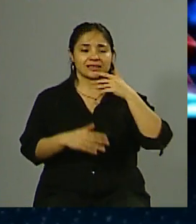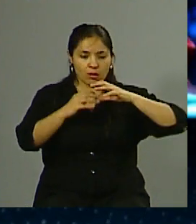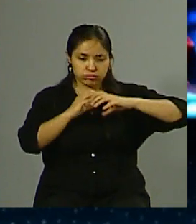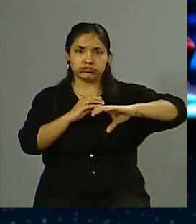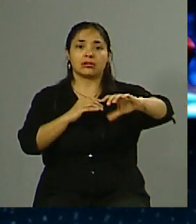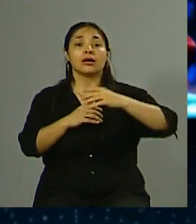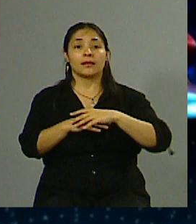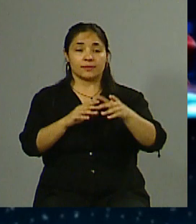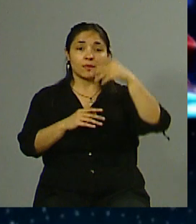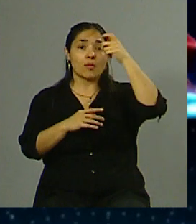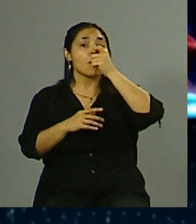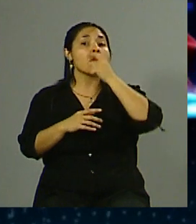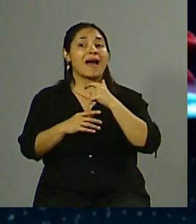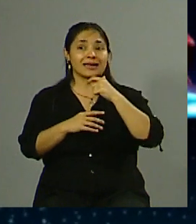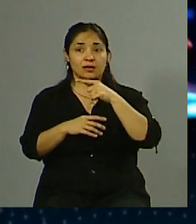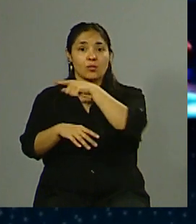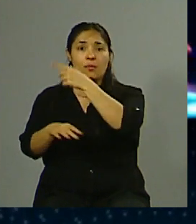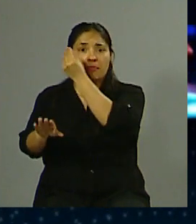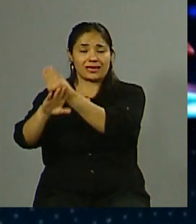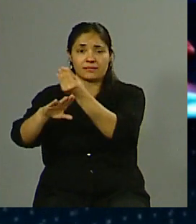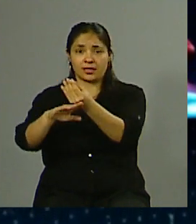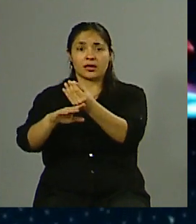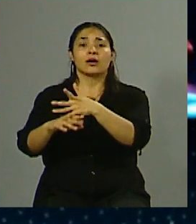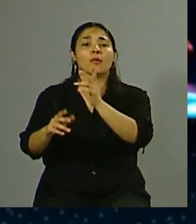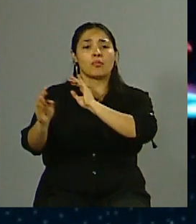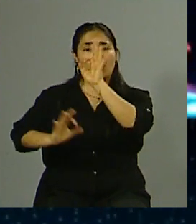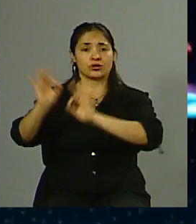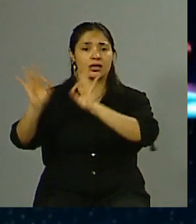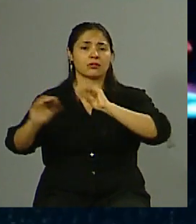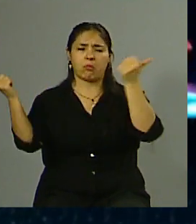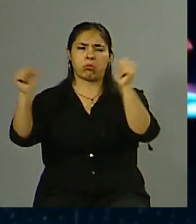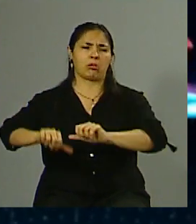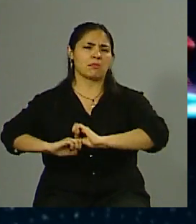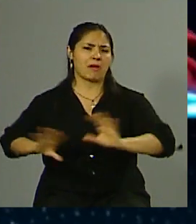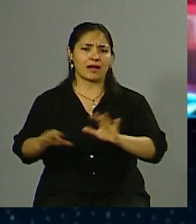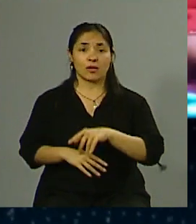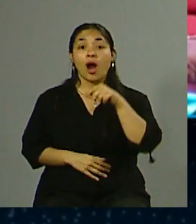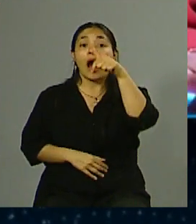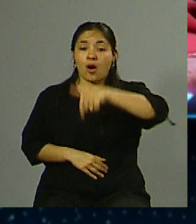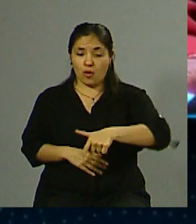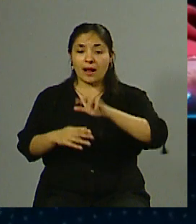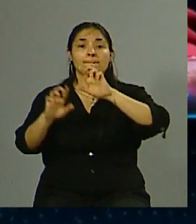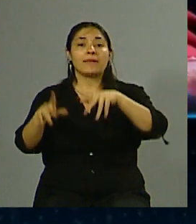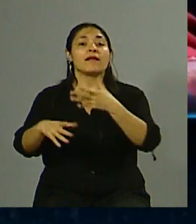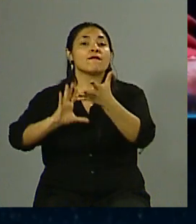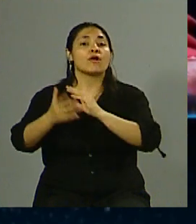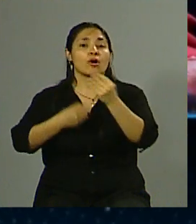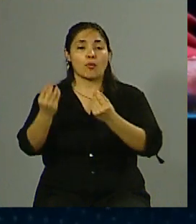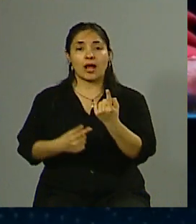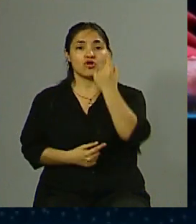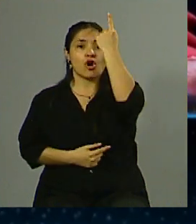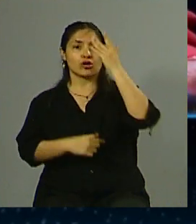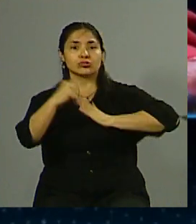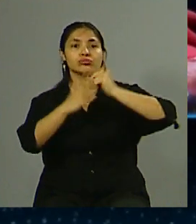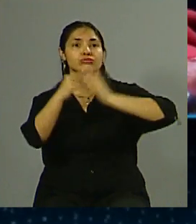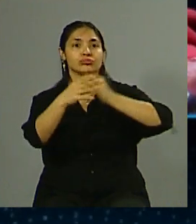a Mauricio Macri, en el gobierno que vos participaste, fracasó rotundamente. ¿Cuál es tu plan para que el norte tenga